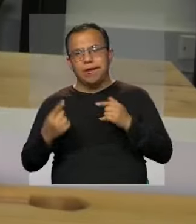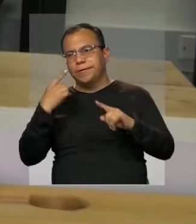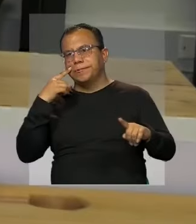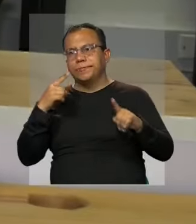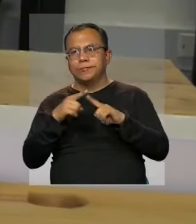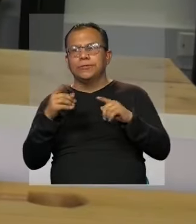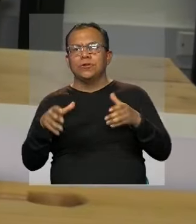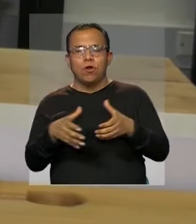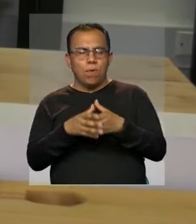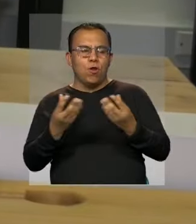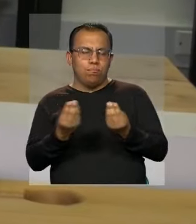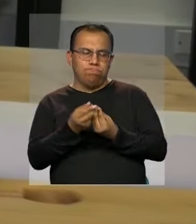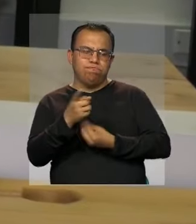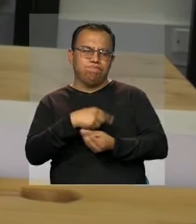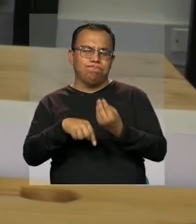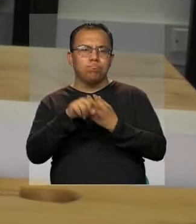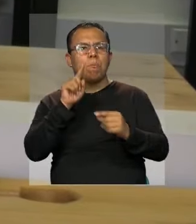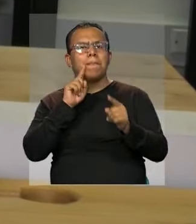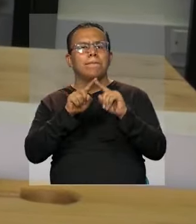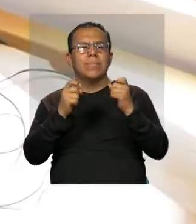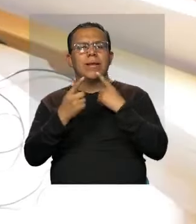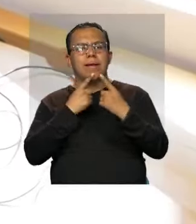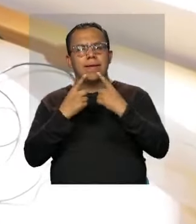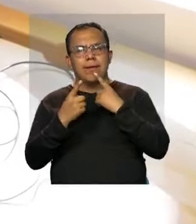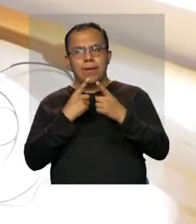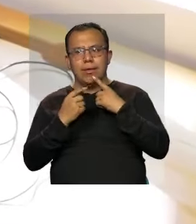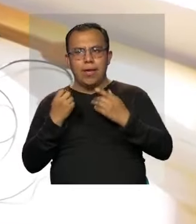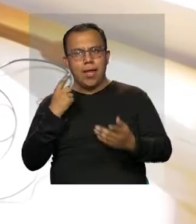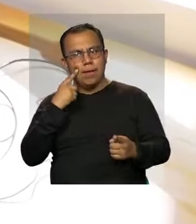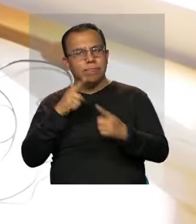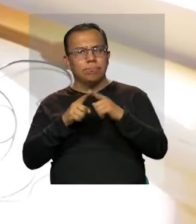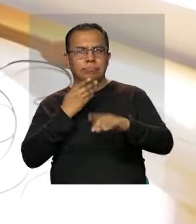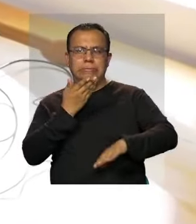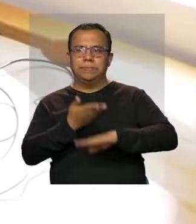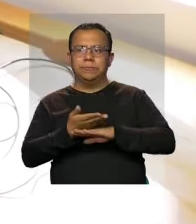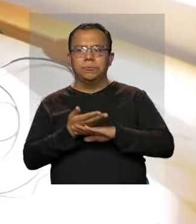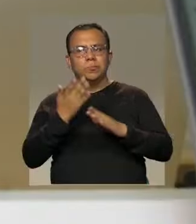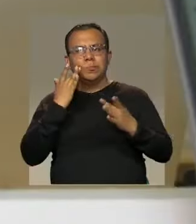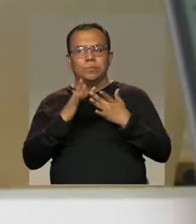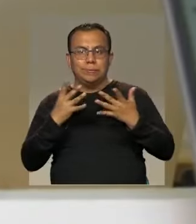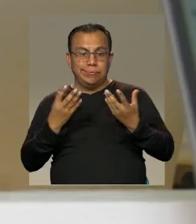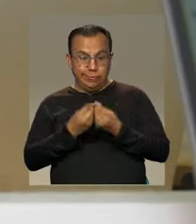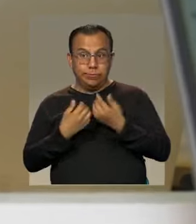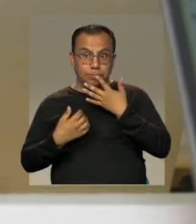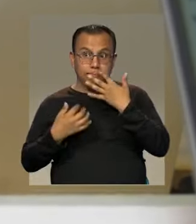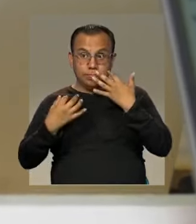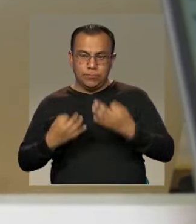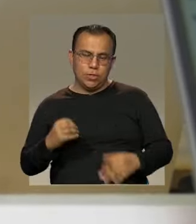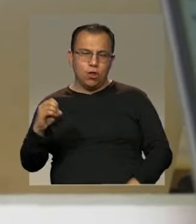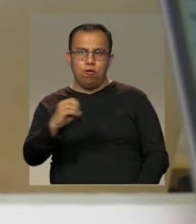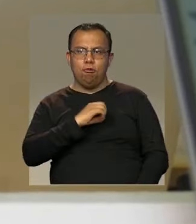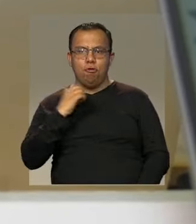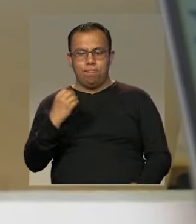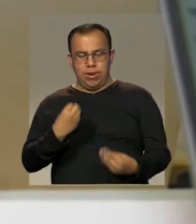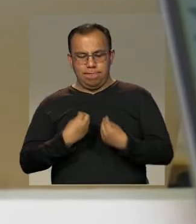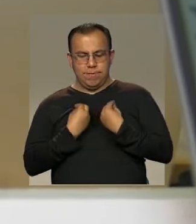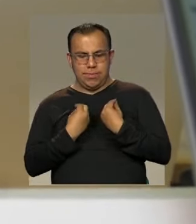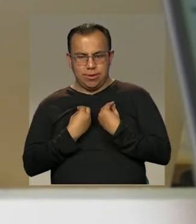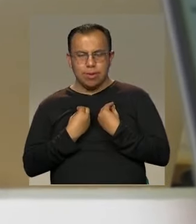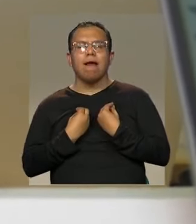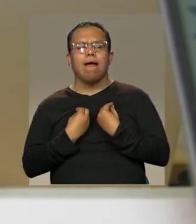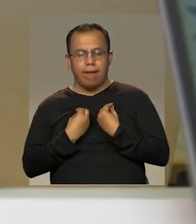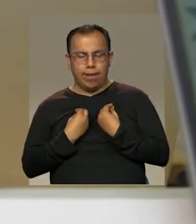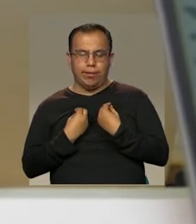mucho y como tratar de tener una conversación que le apueste a que la realidad como hombre que lo habita pues pueda